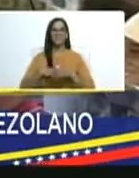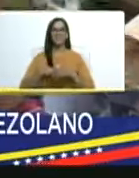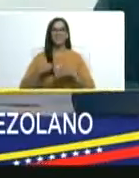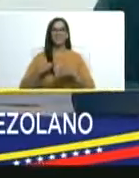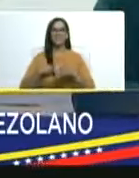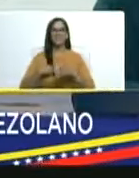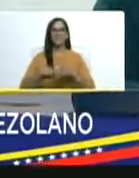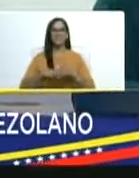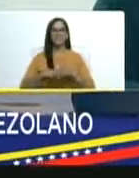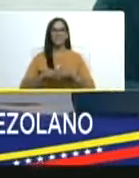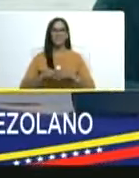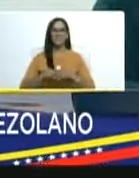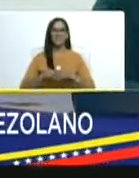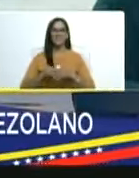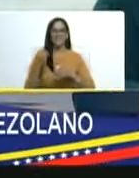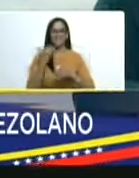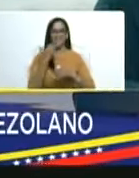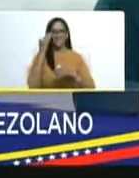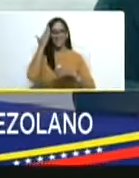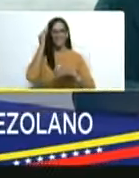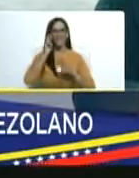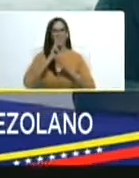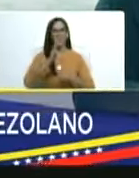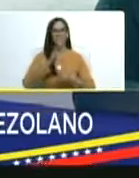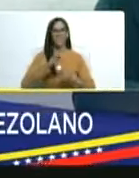Así es. ¿Sabes responder, vale?